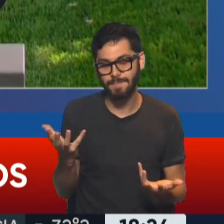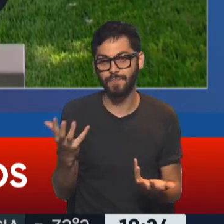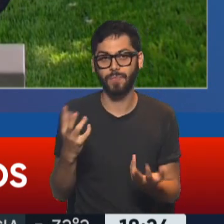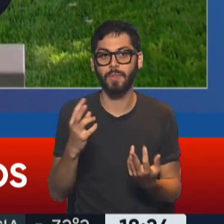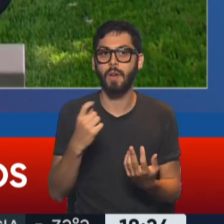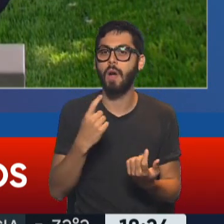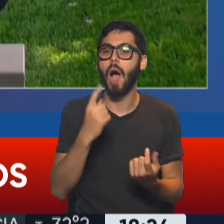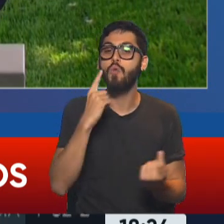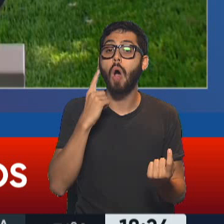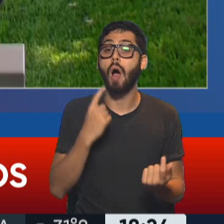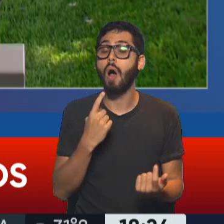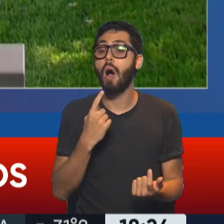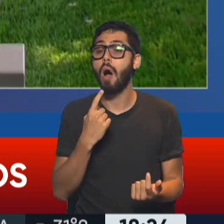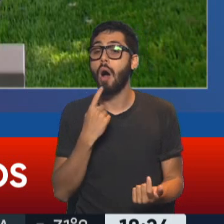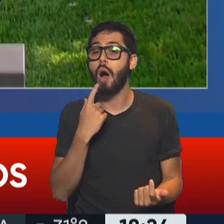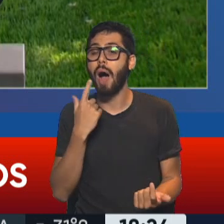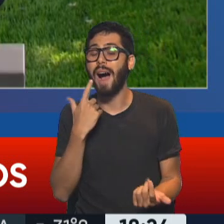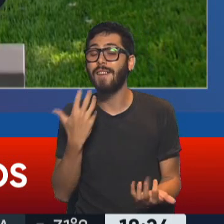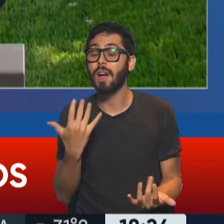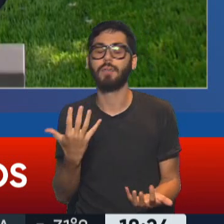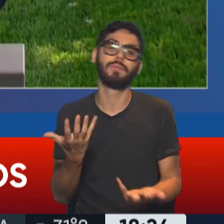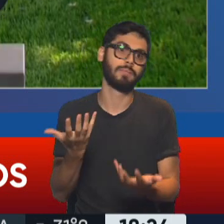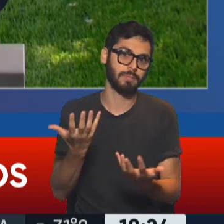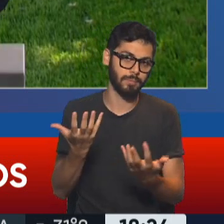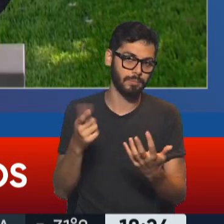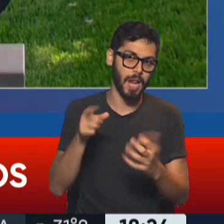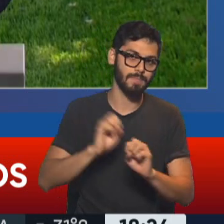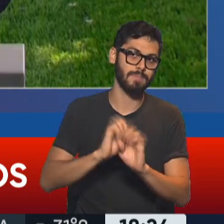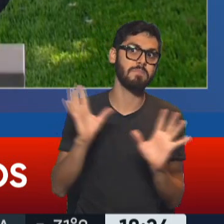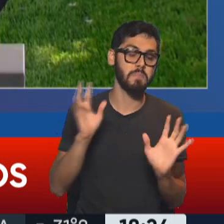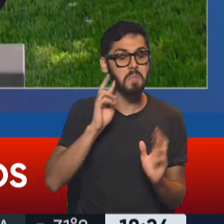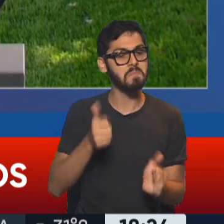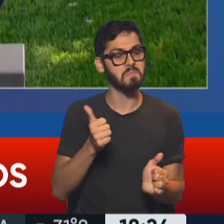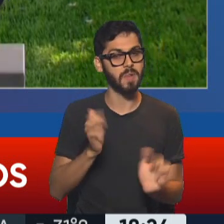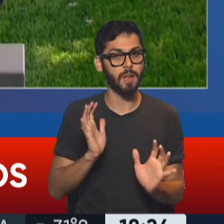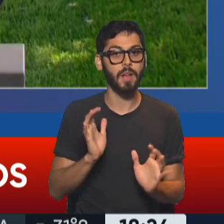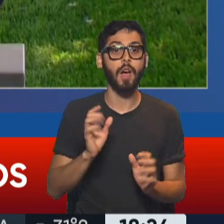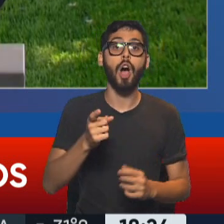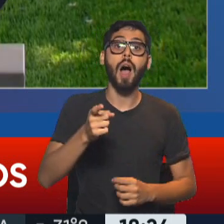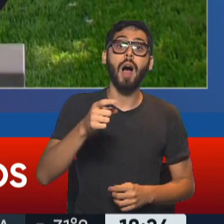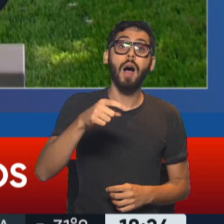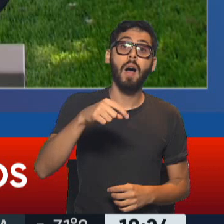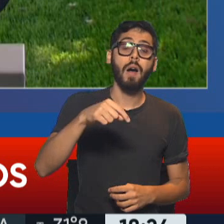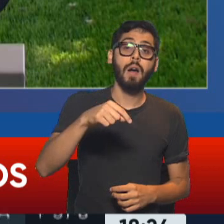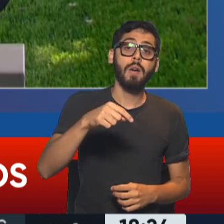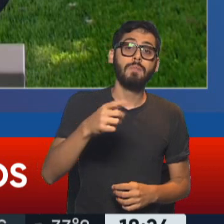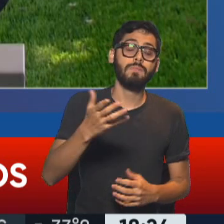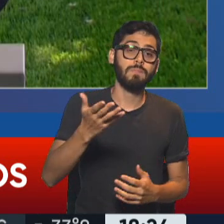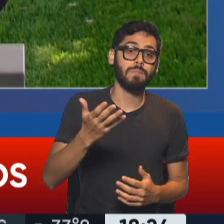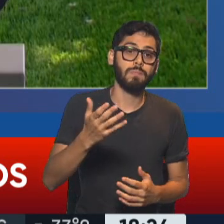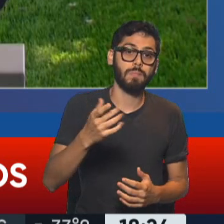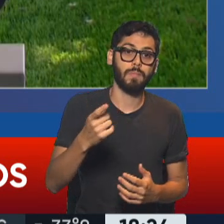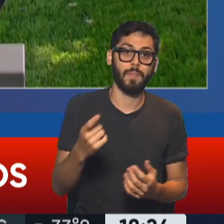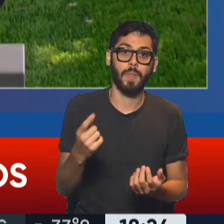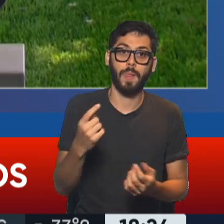la especulación. Y claramente esto provoca un efecto dañino sobre